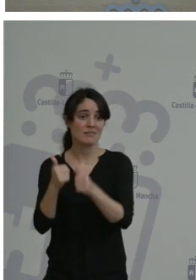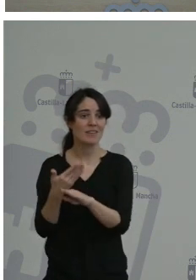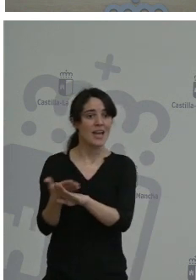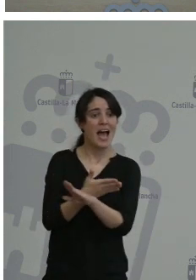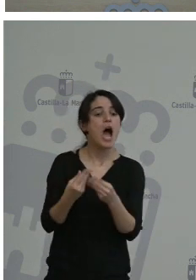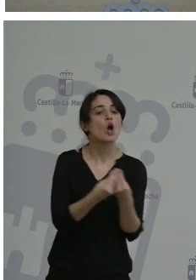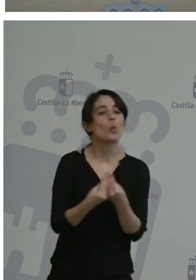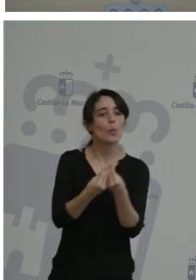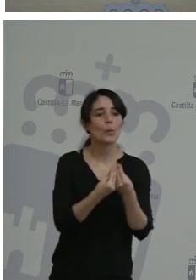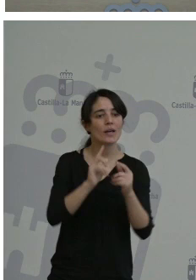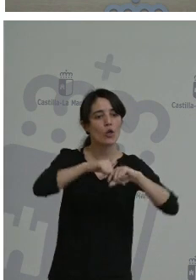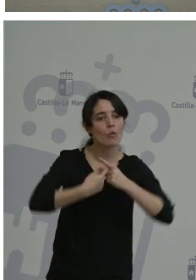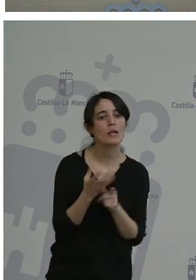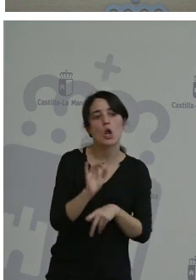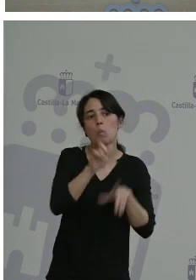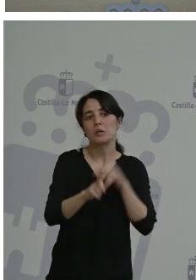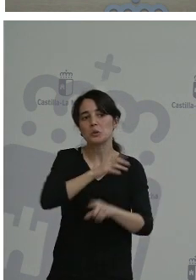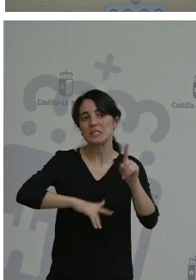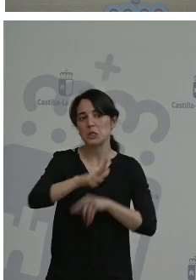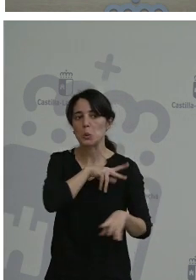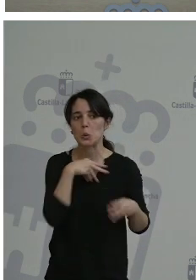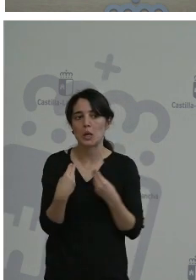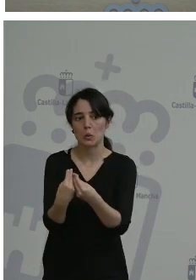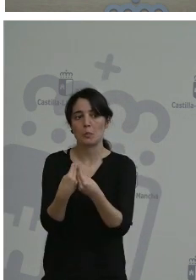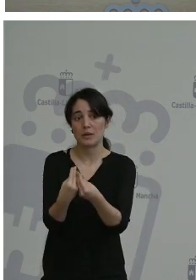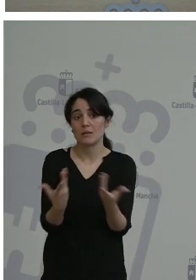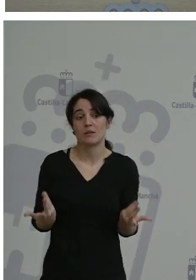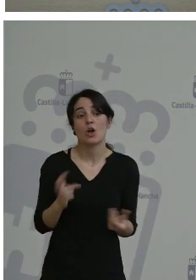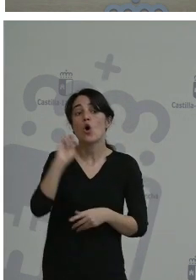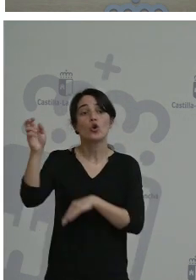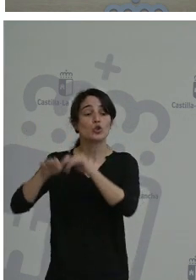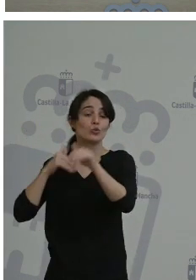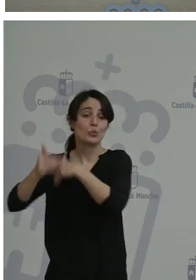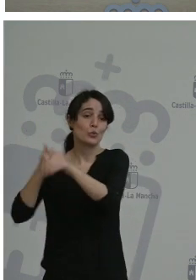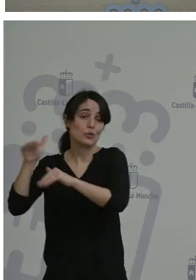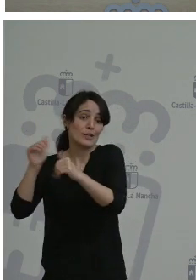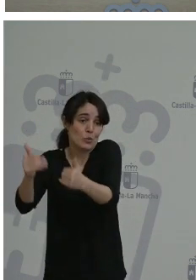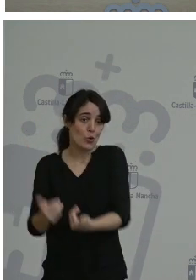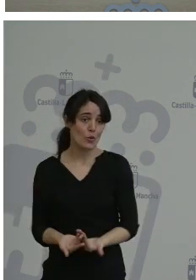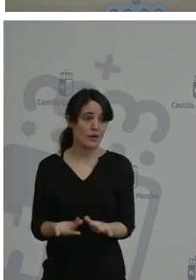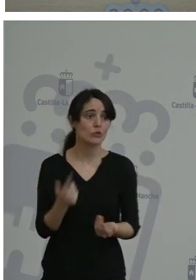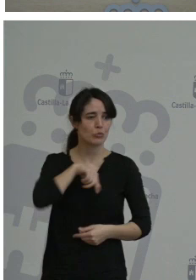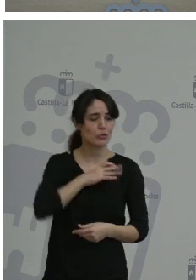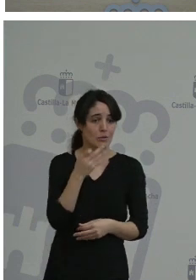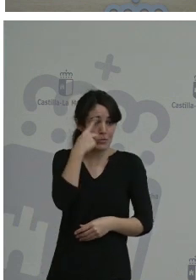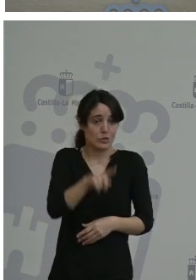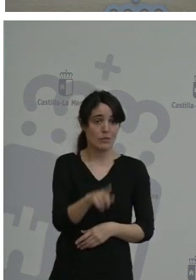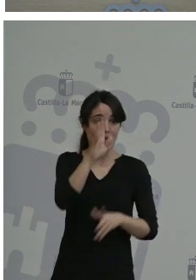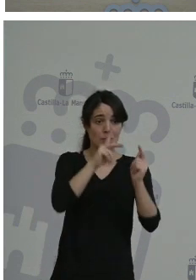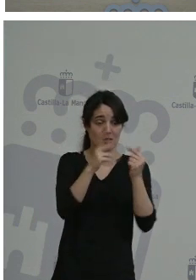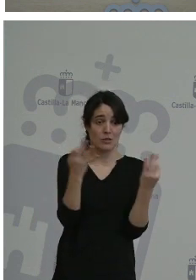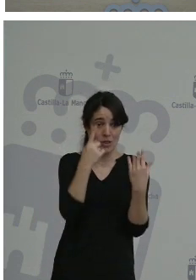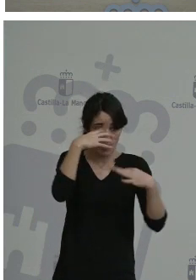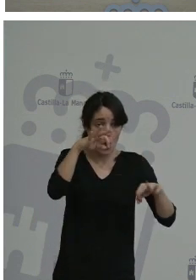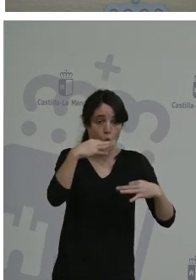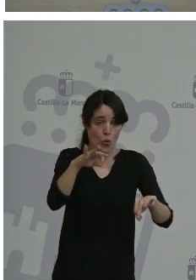entorno y que en otros procesos selectivos, pues normalmente esto no se da. Y esto tenemos que preverlo. Las Administraciones deben de ser conscientes a la hora